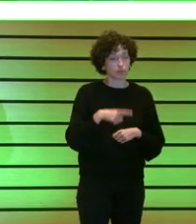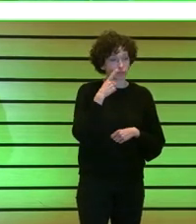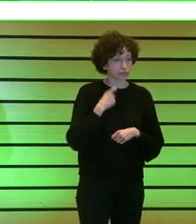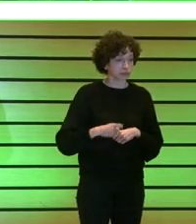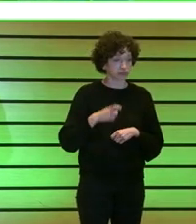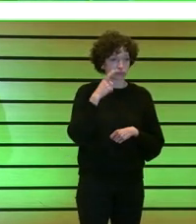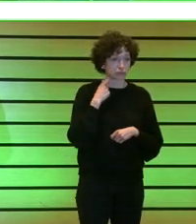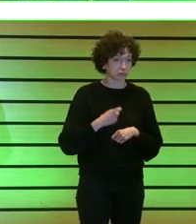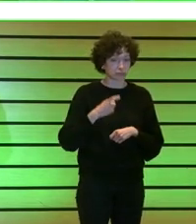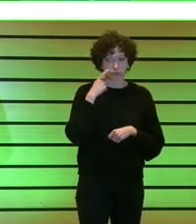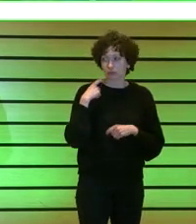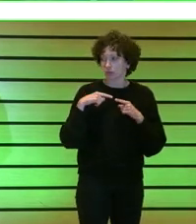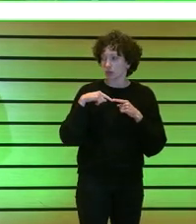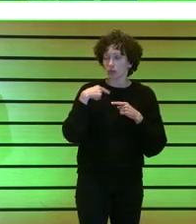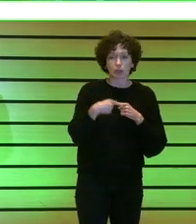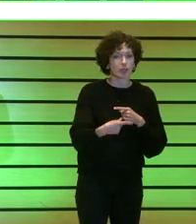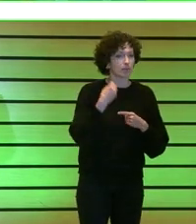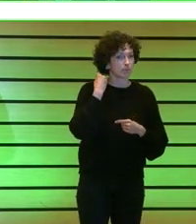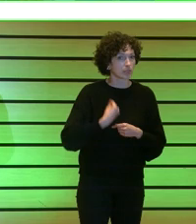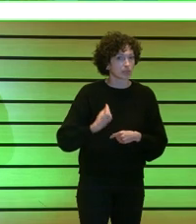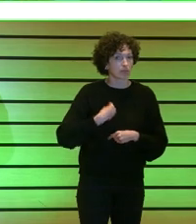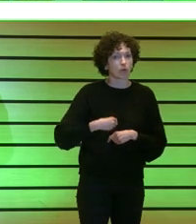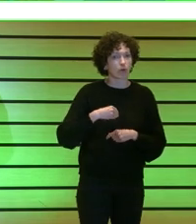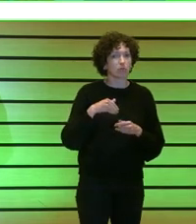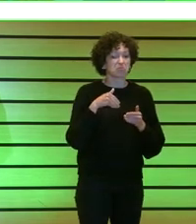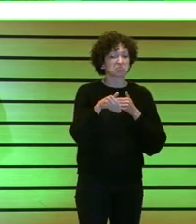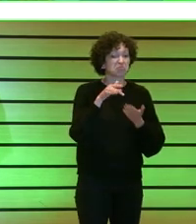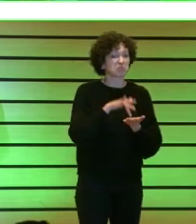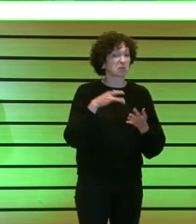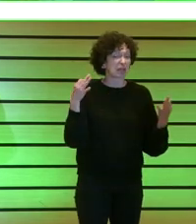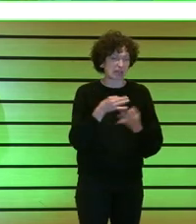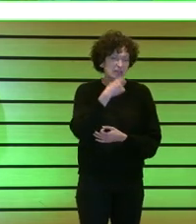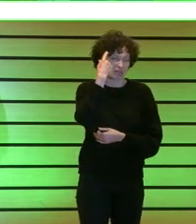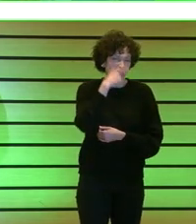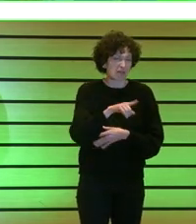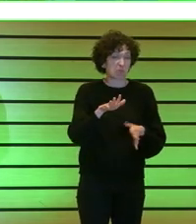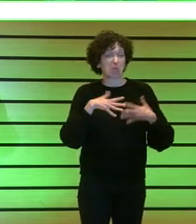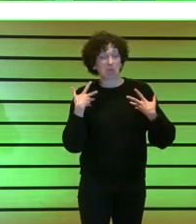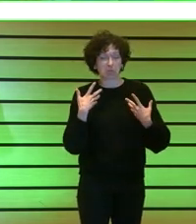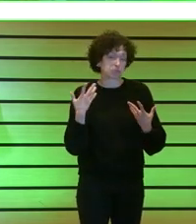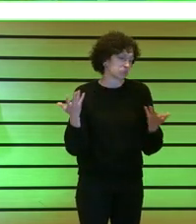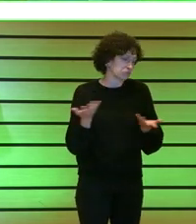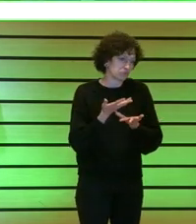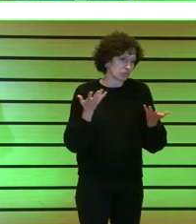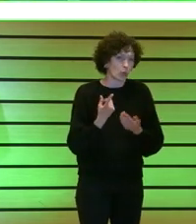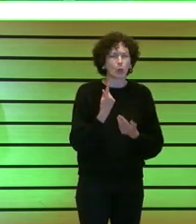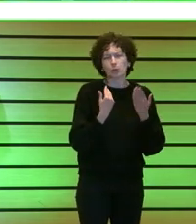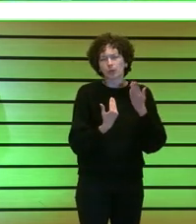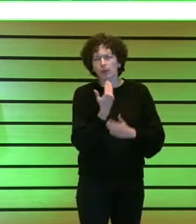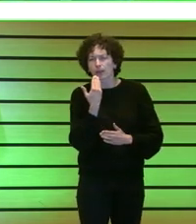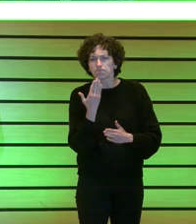todo lo mismo y sabe lo que va a pasar y hay poco lugar para la sorpresa hasta que un día de forma